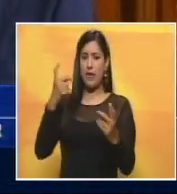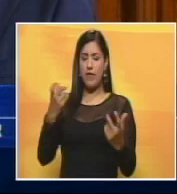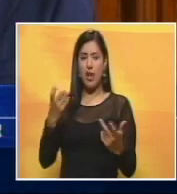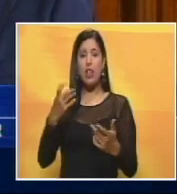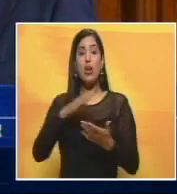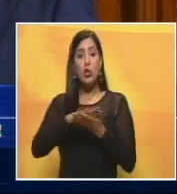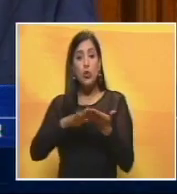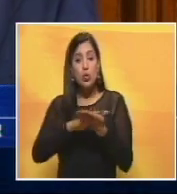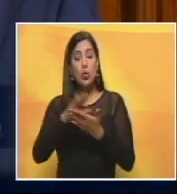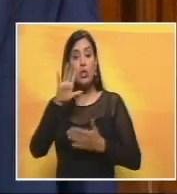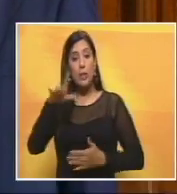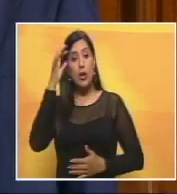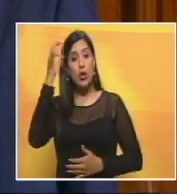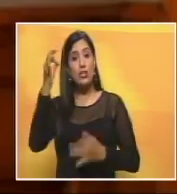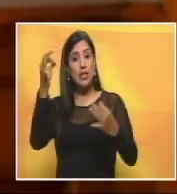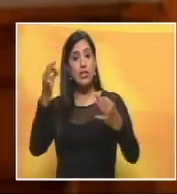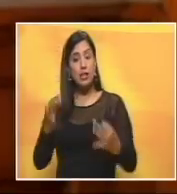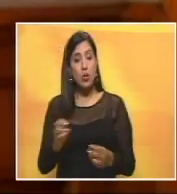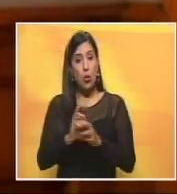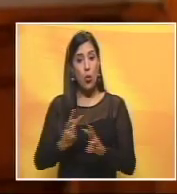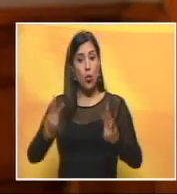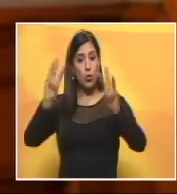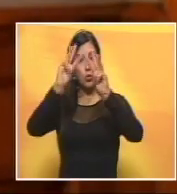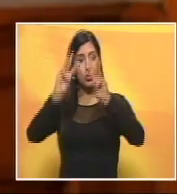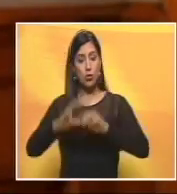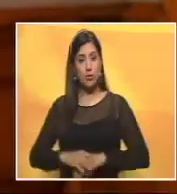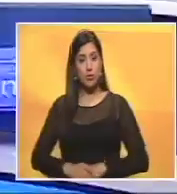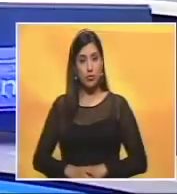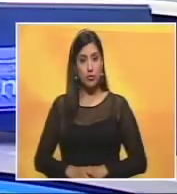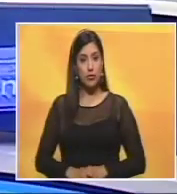y las resoluciones del Consejo de Seguridad de la ONU.